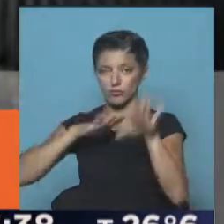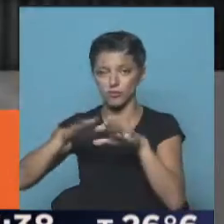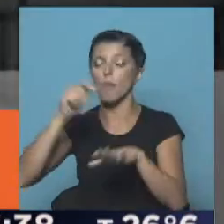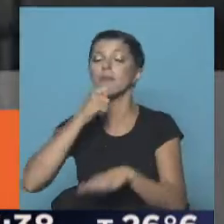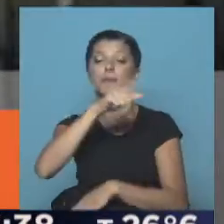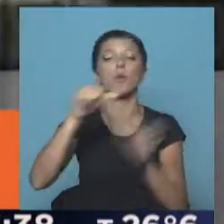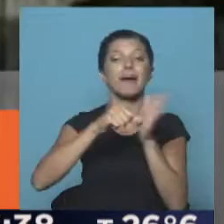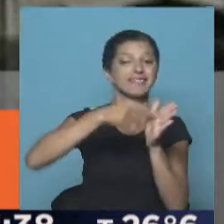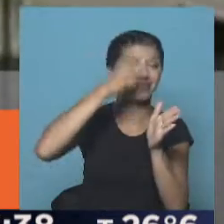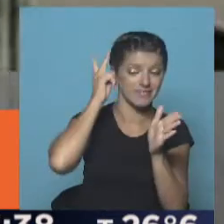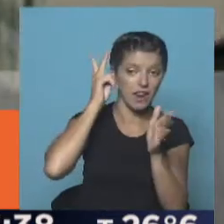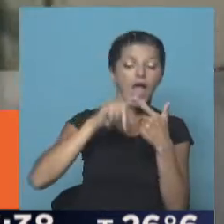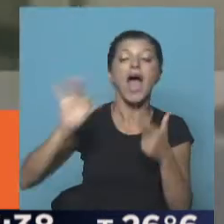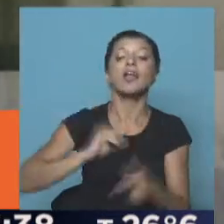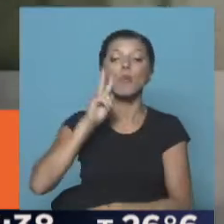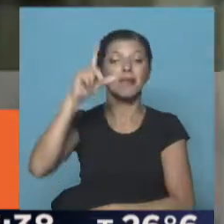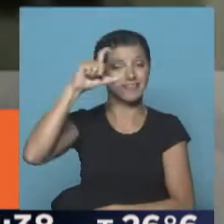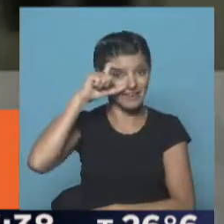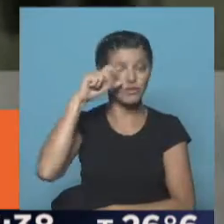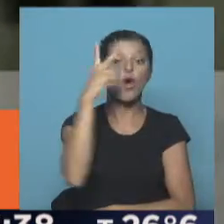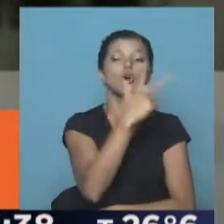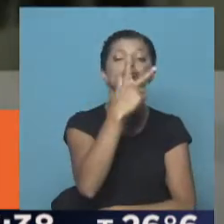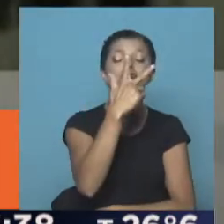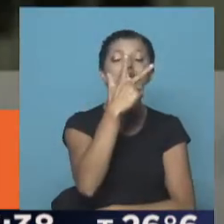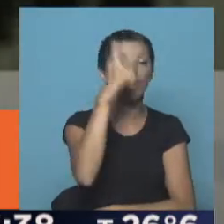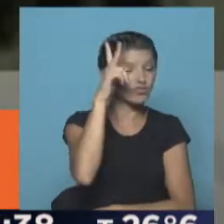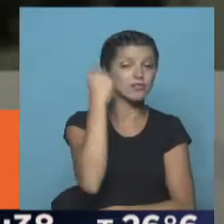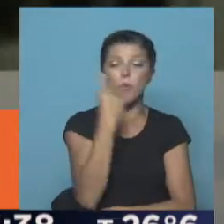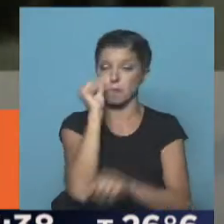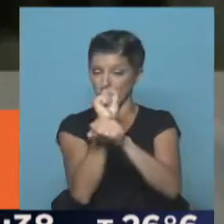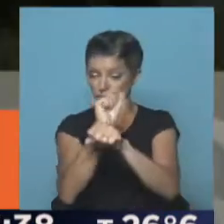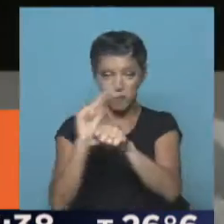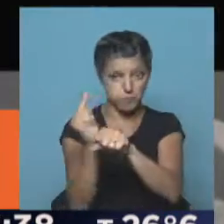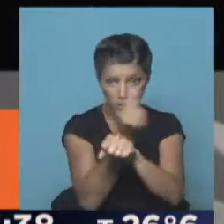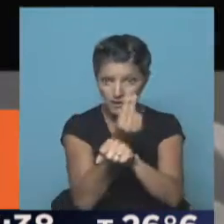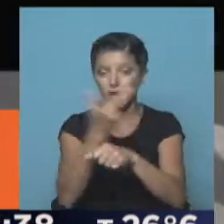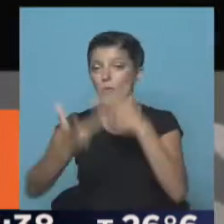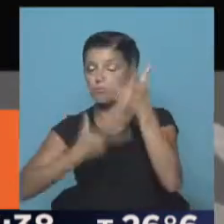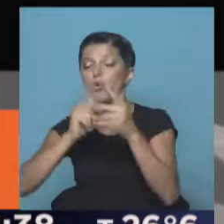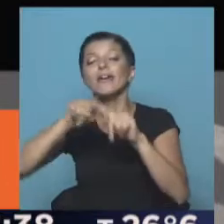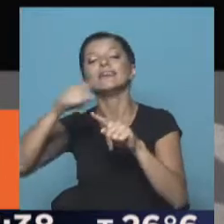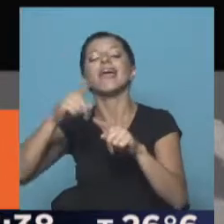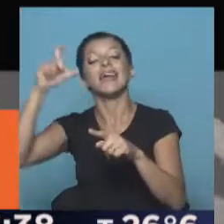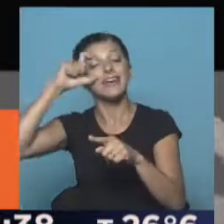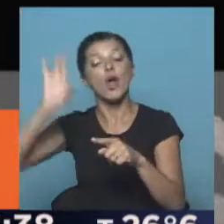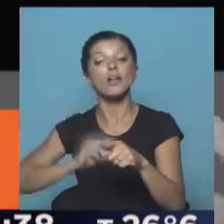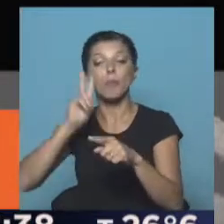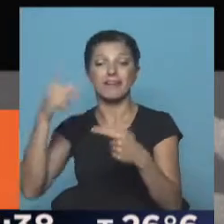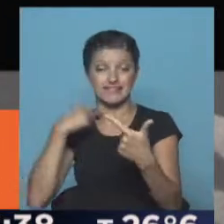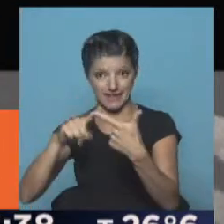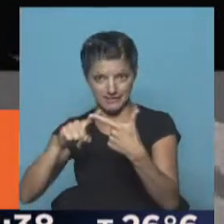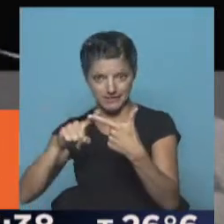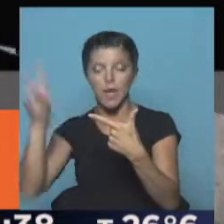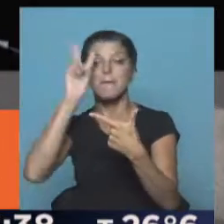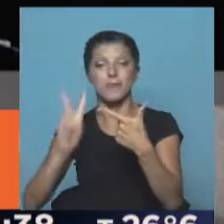en 2010, cuando murieron 81 reclusos en un penal de Santiago, y en enero de 2013, cuando un motín en